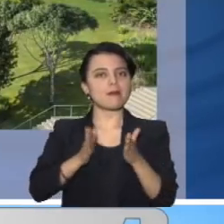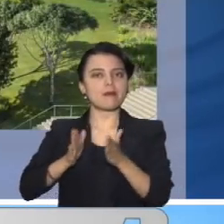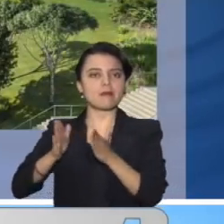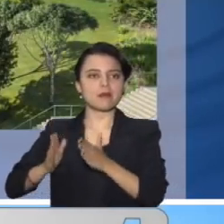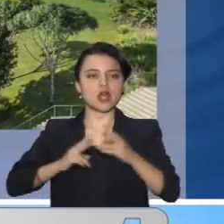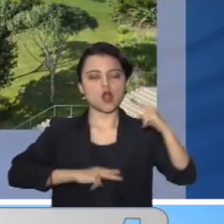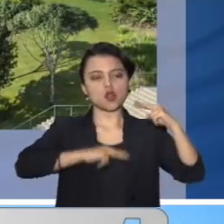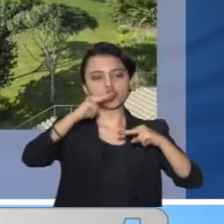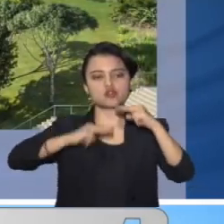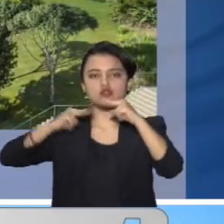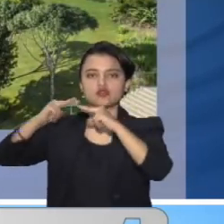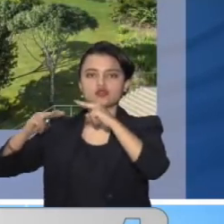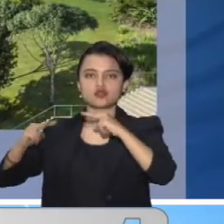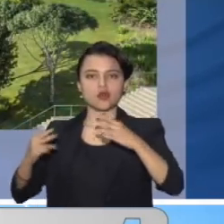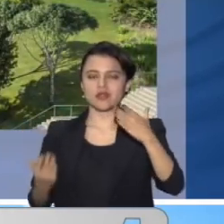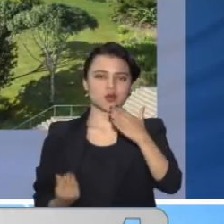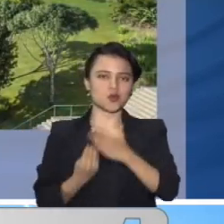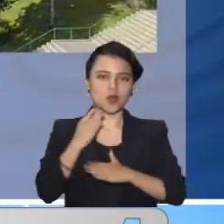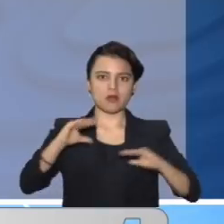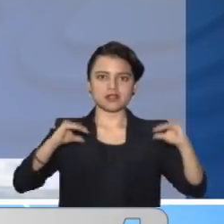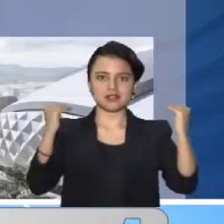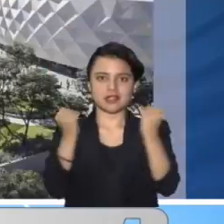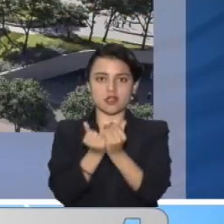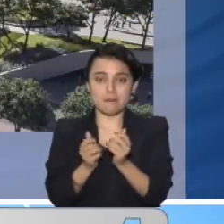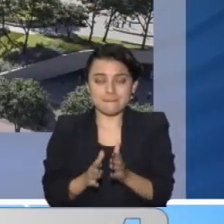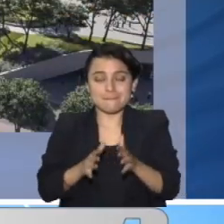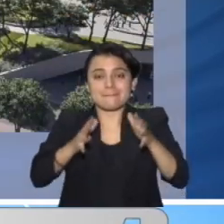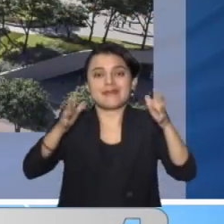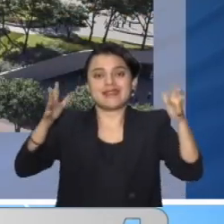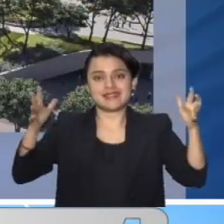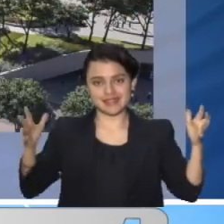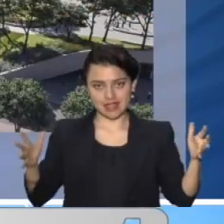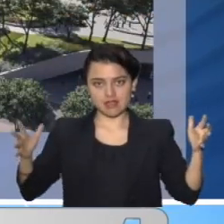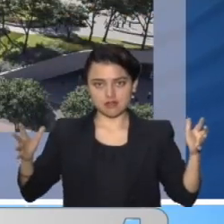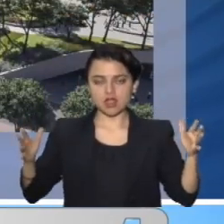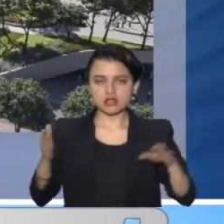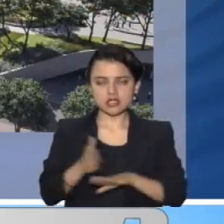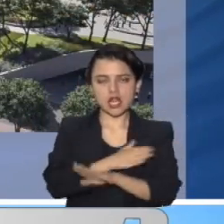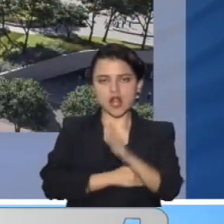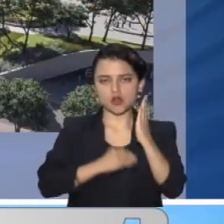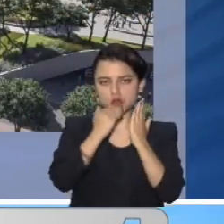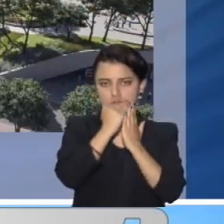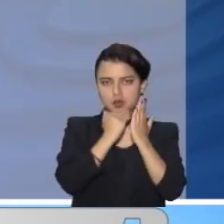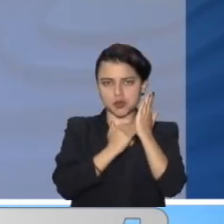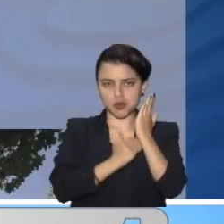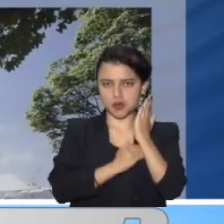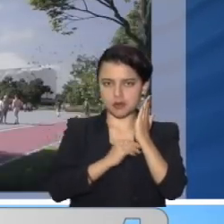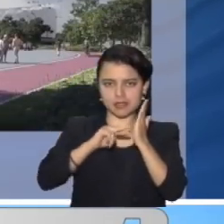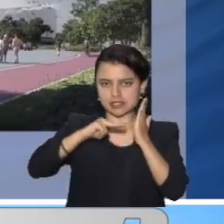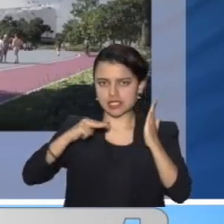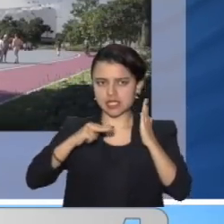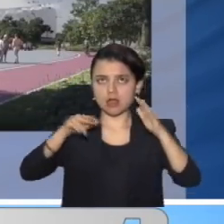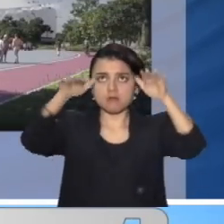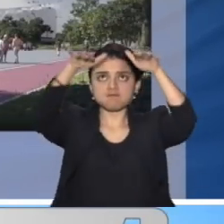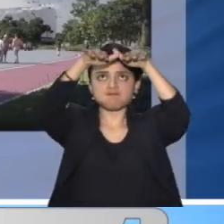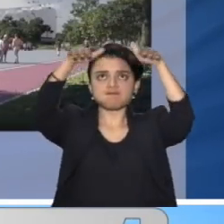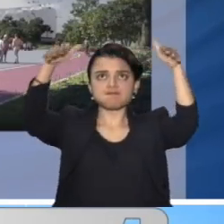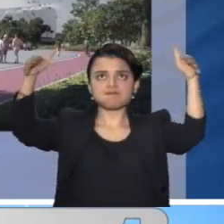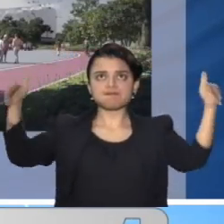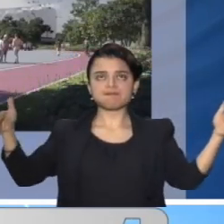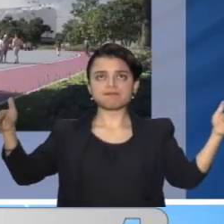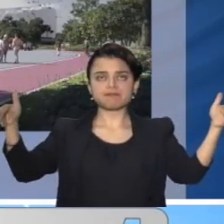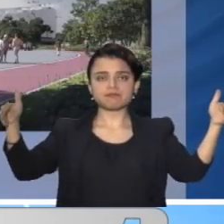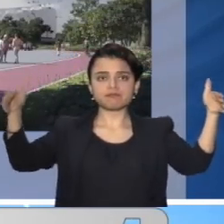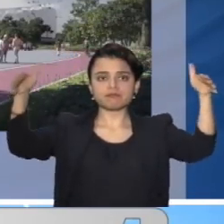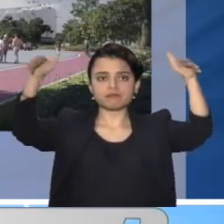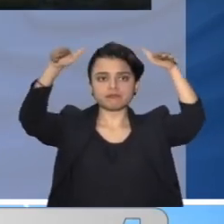estadio, un estadio con mayor capacidad, cumpliendo toda la normatividad técnica, 100% cubierto, con techo retráctil,